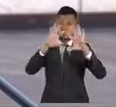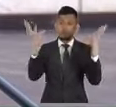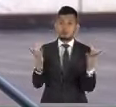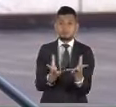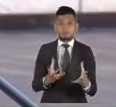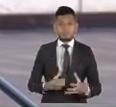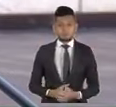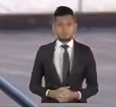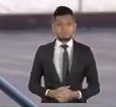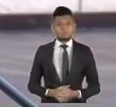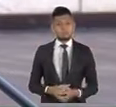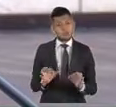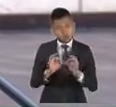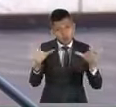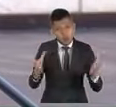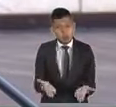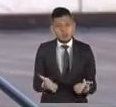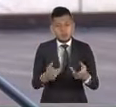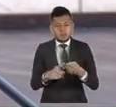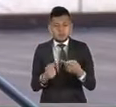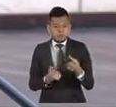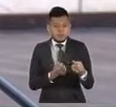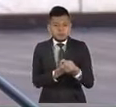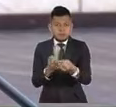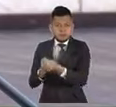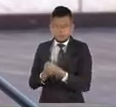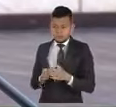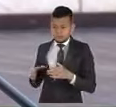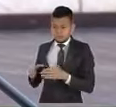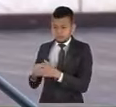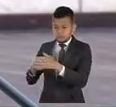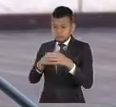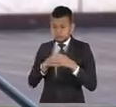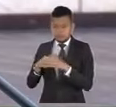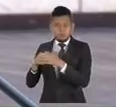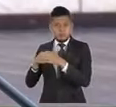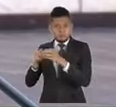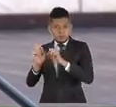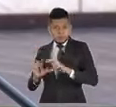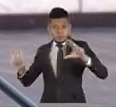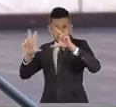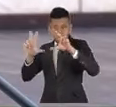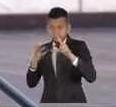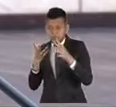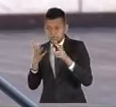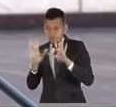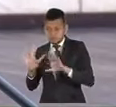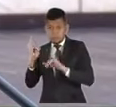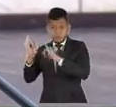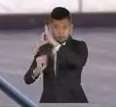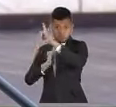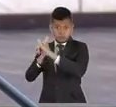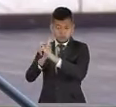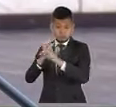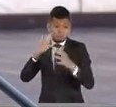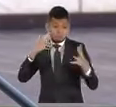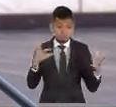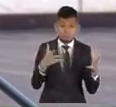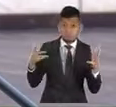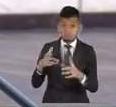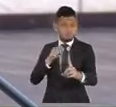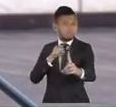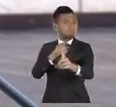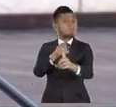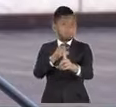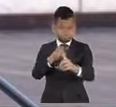suerte y mucho apoyo de parte de todas las agencias de Naciones Unidas para lograr esta apuesta que son los Objetivos de